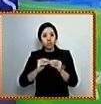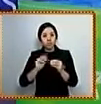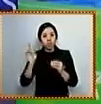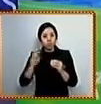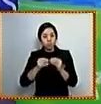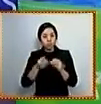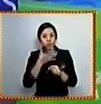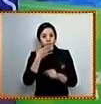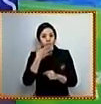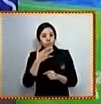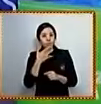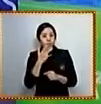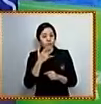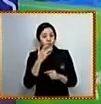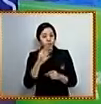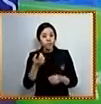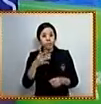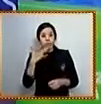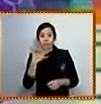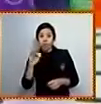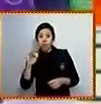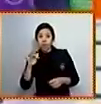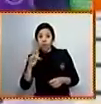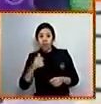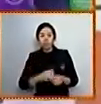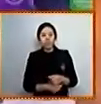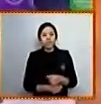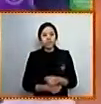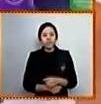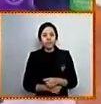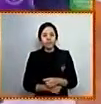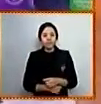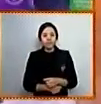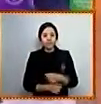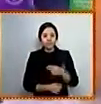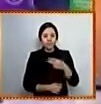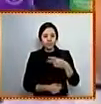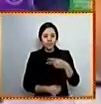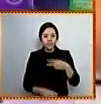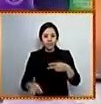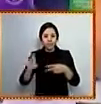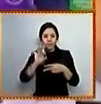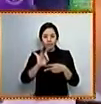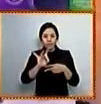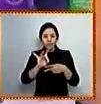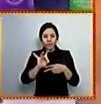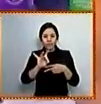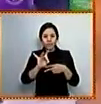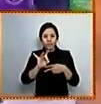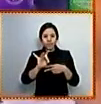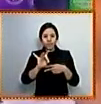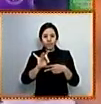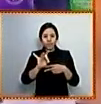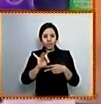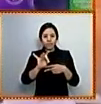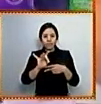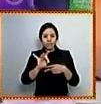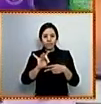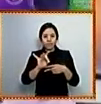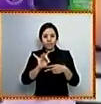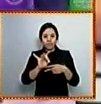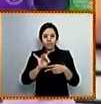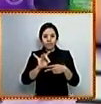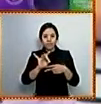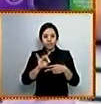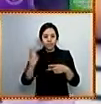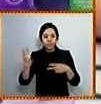dos números favorecidos. Mucha suerte porque este es el 8, segundo dígito. Y este es